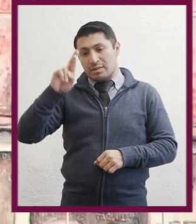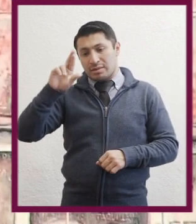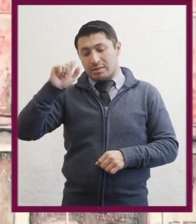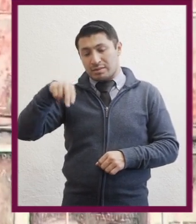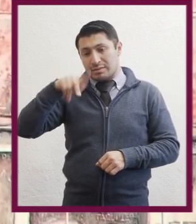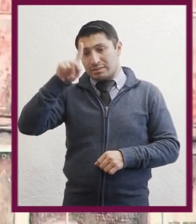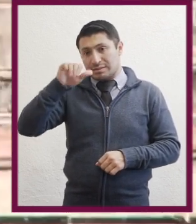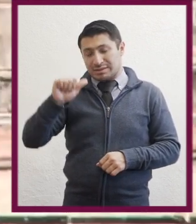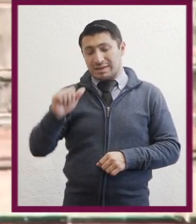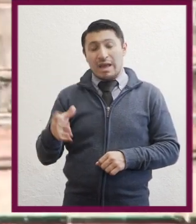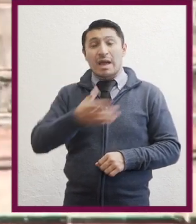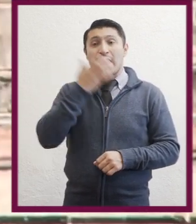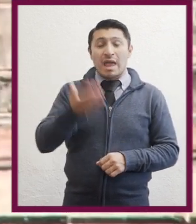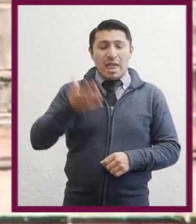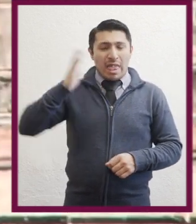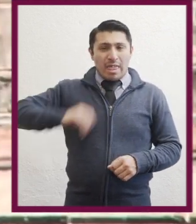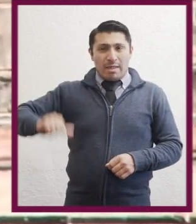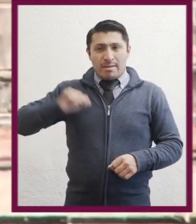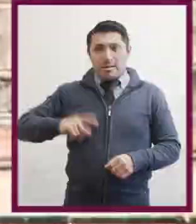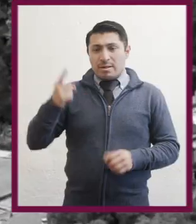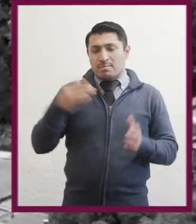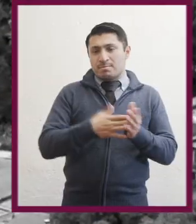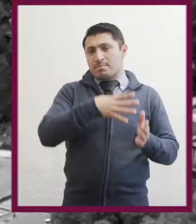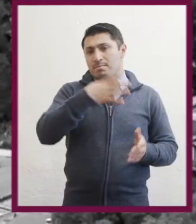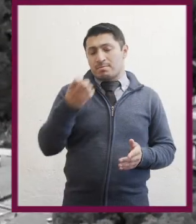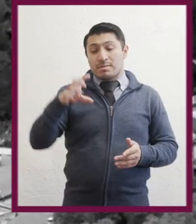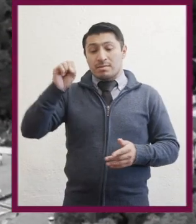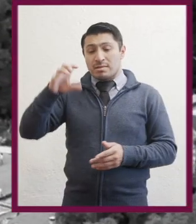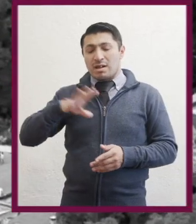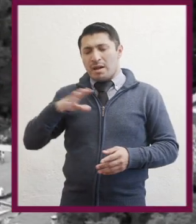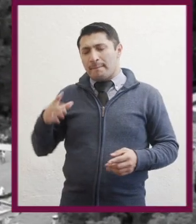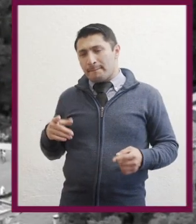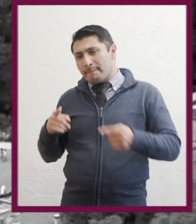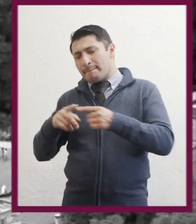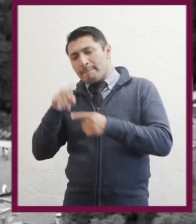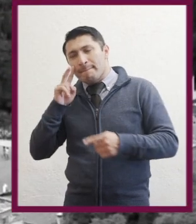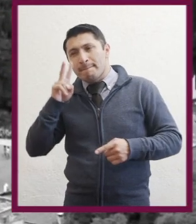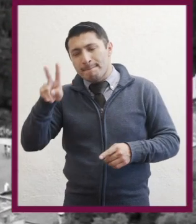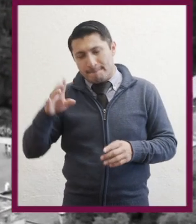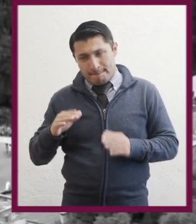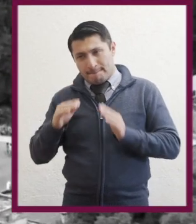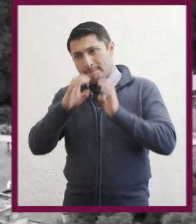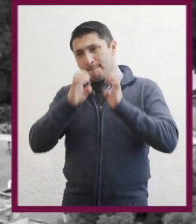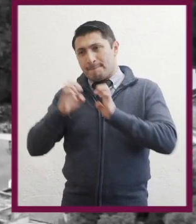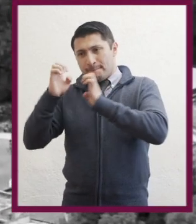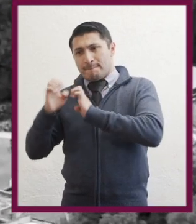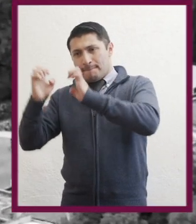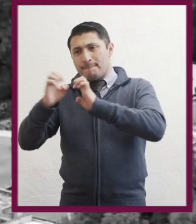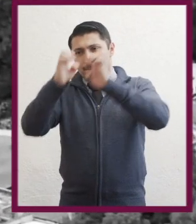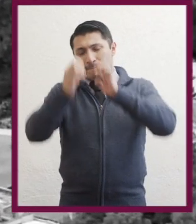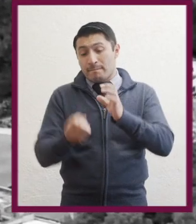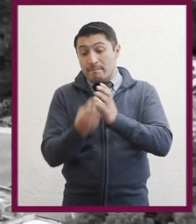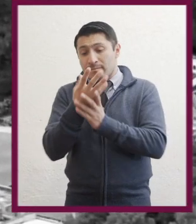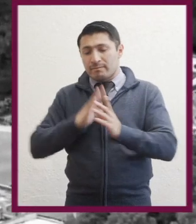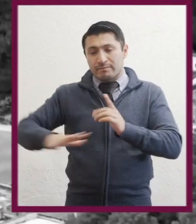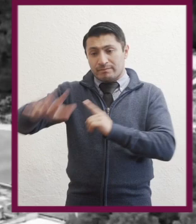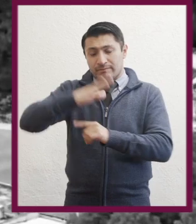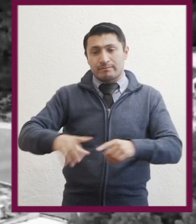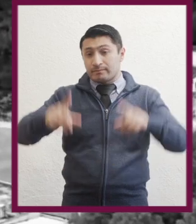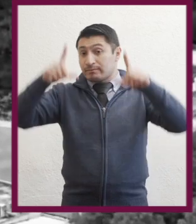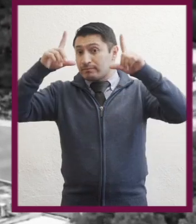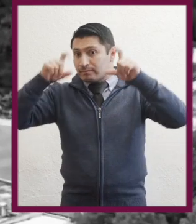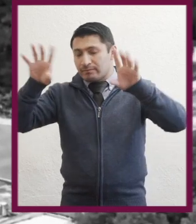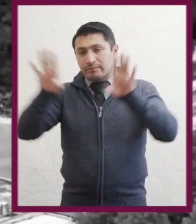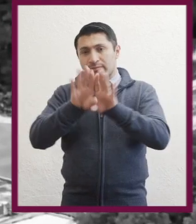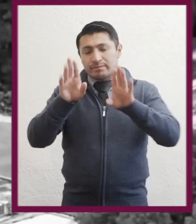muy popular en la zona, que en los años 60 destacaba en un horizonte ya poblado de edificios nuevos. La toma